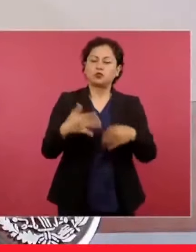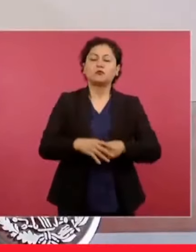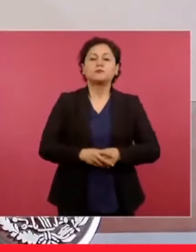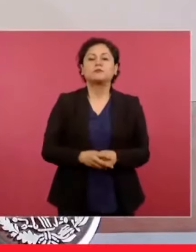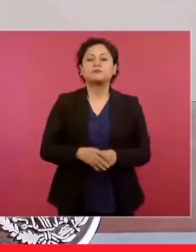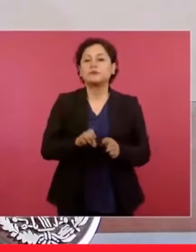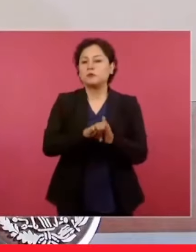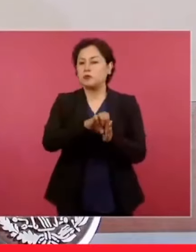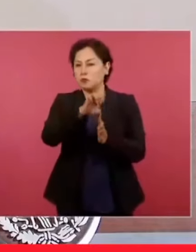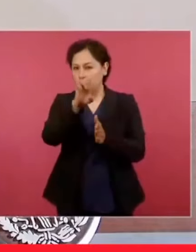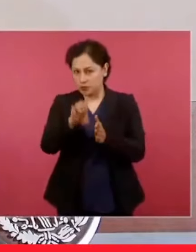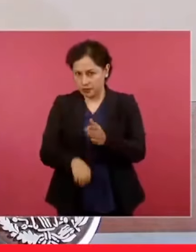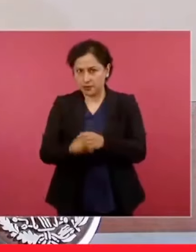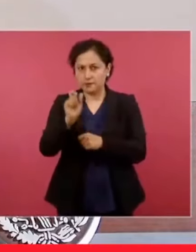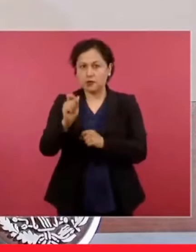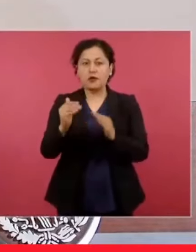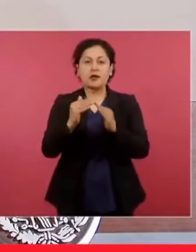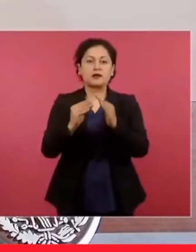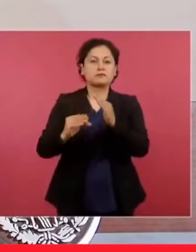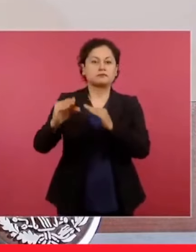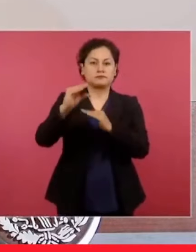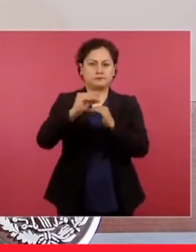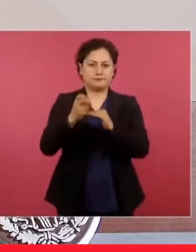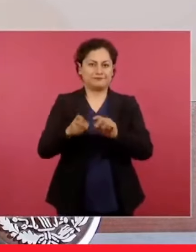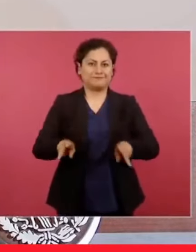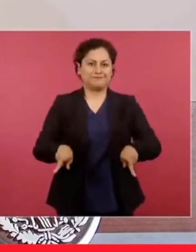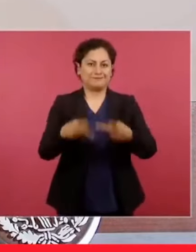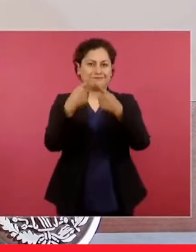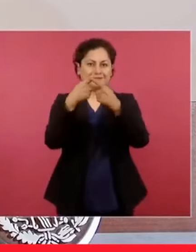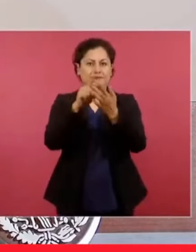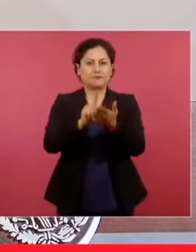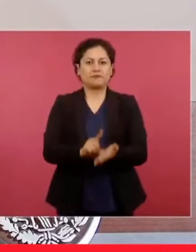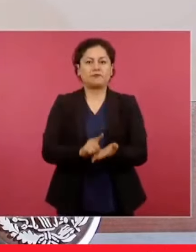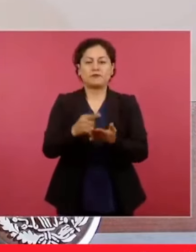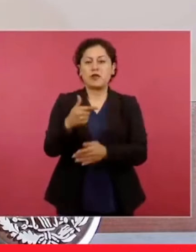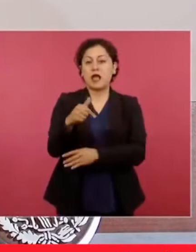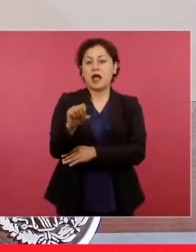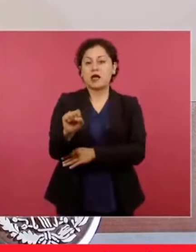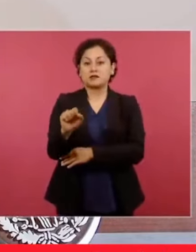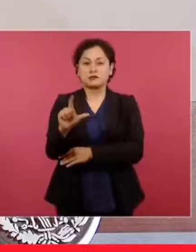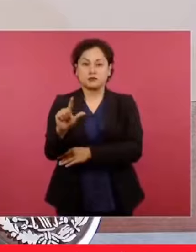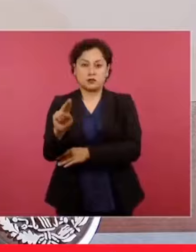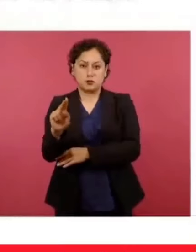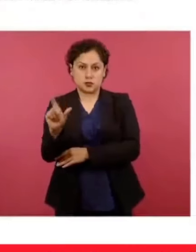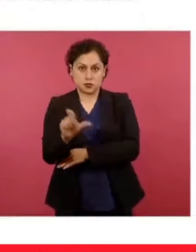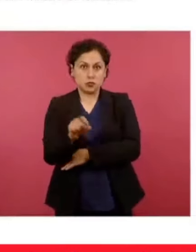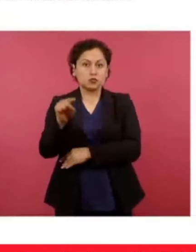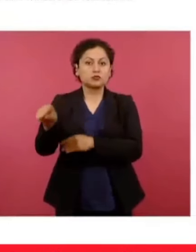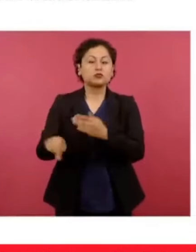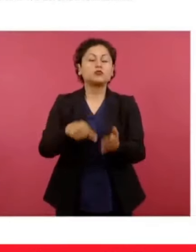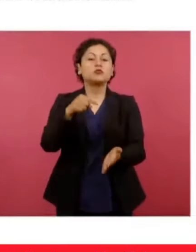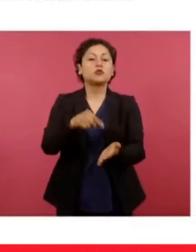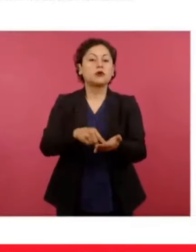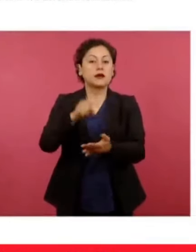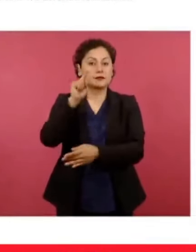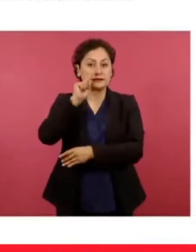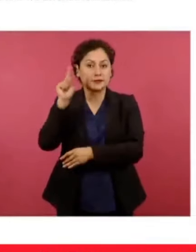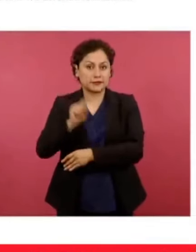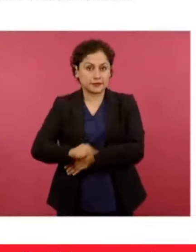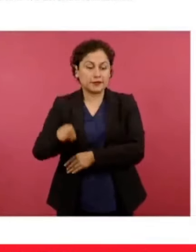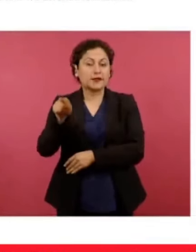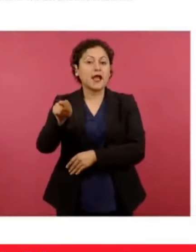en el caso del gas estacionario el que se vende por litro un ejemplo es gas Lux allá en la capital del Estado de Zacatecas que